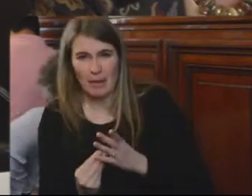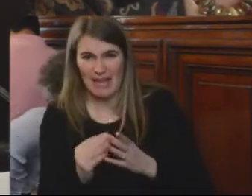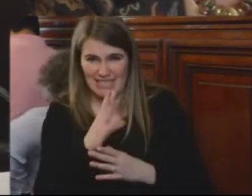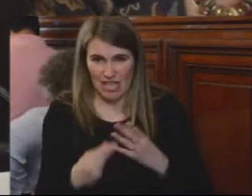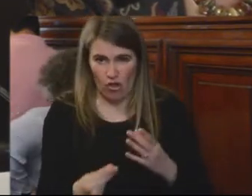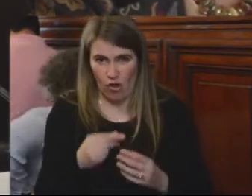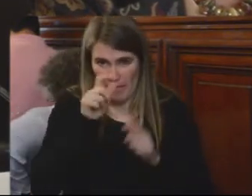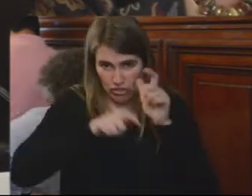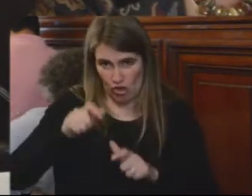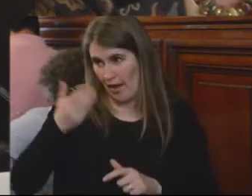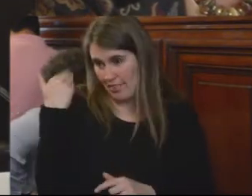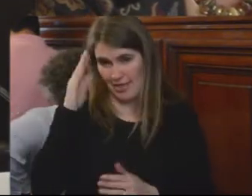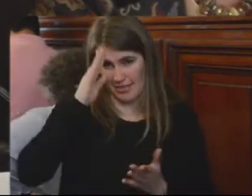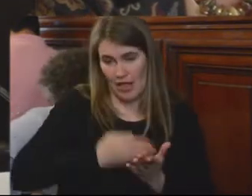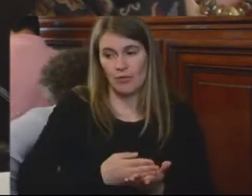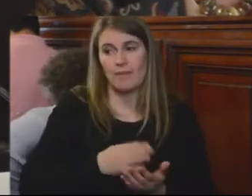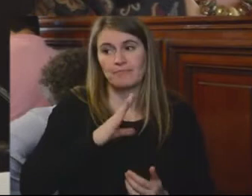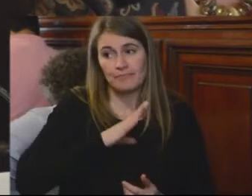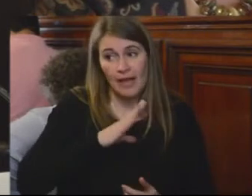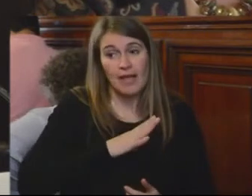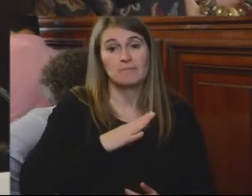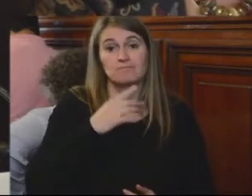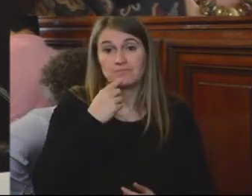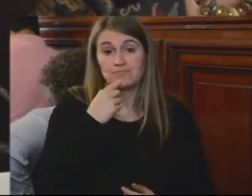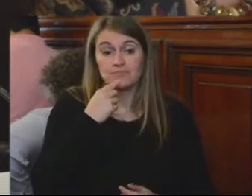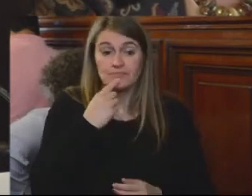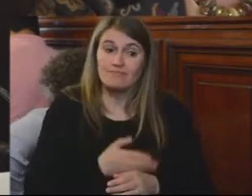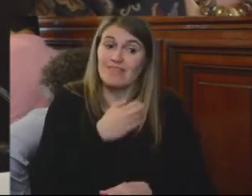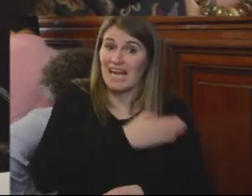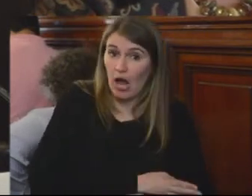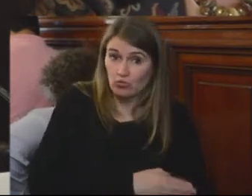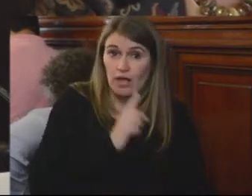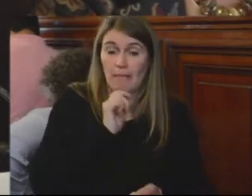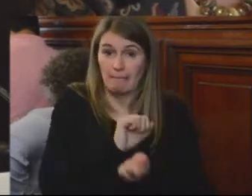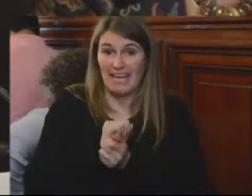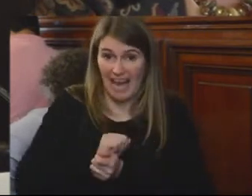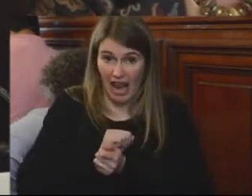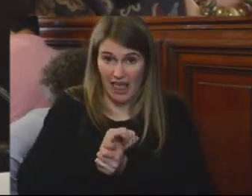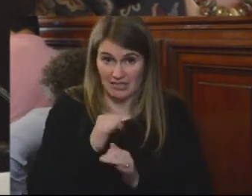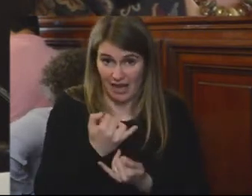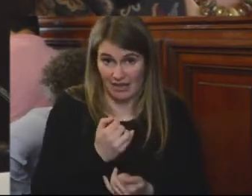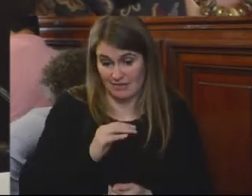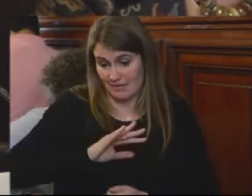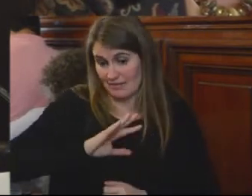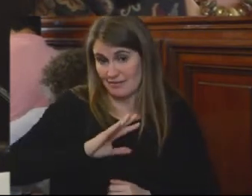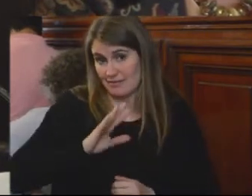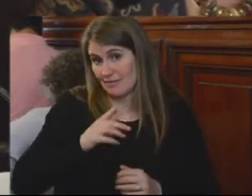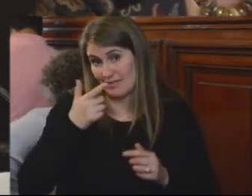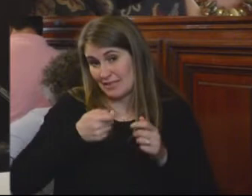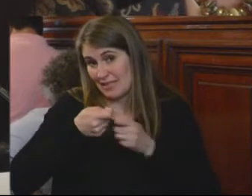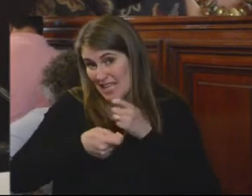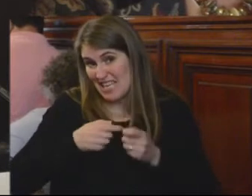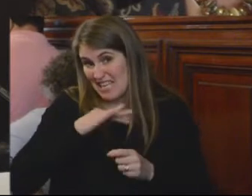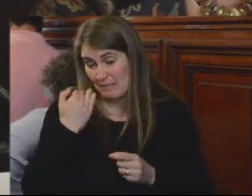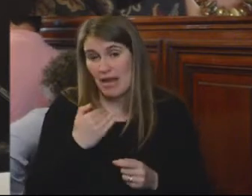historias se suman a la histórica dilación en la resolución de causas penales por estos crímenes a junio de este año según registros del cels